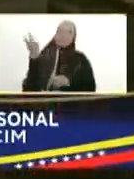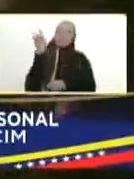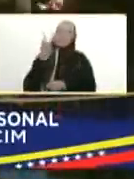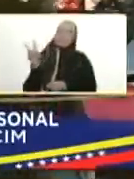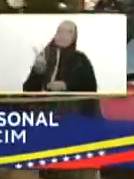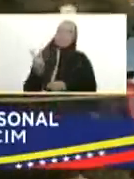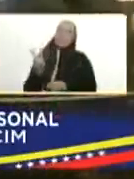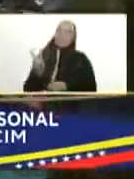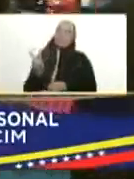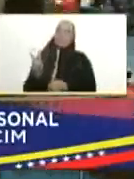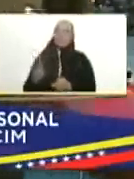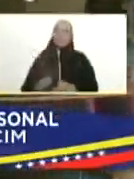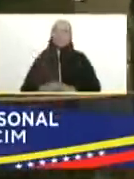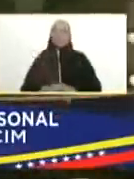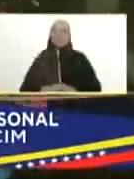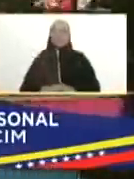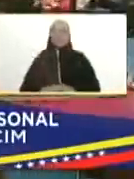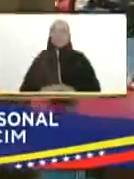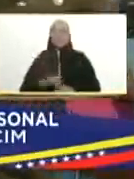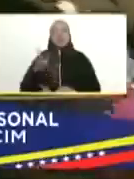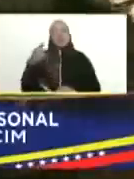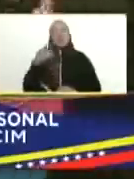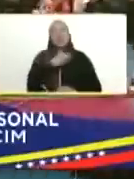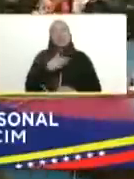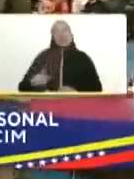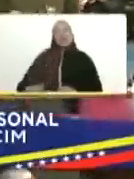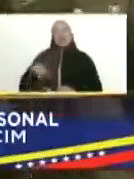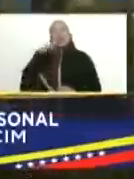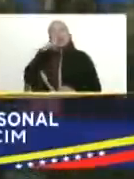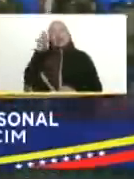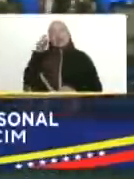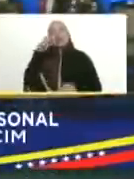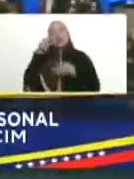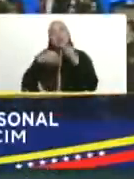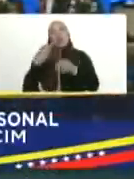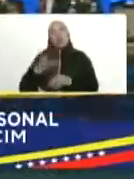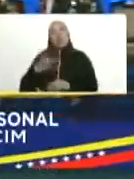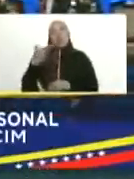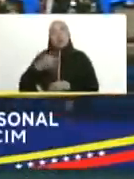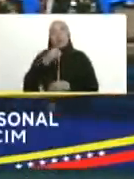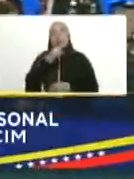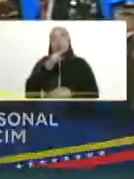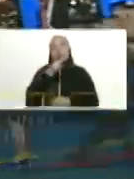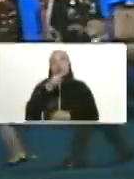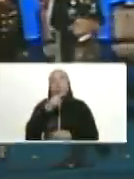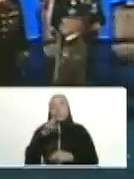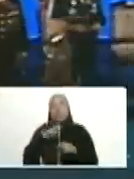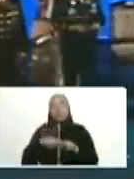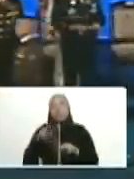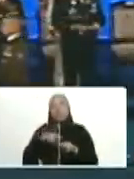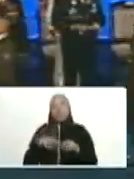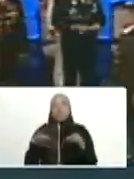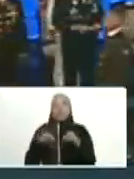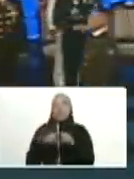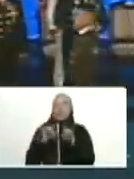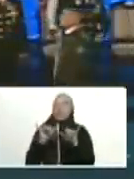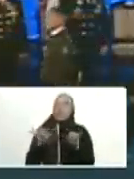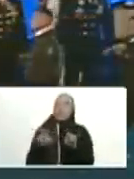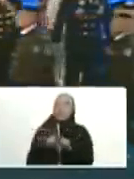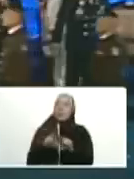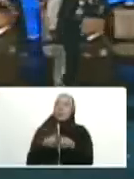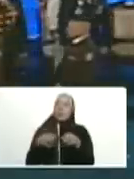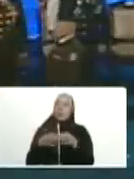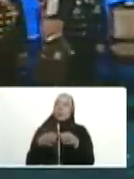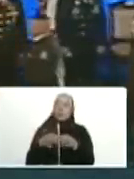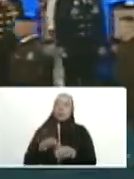Bolivariana de Venezuela. El primer mandatario también ha destacado la importancia de apuntar a la unión perfecta con el pueblo, la